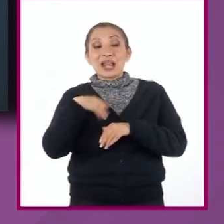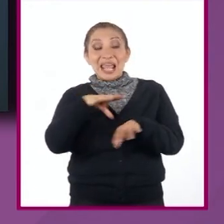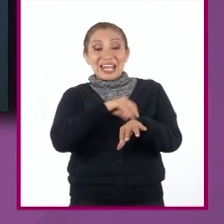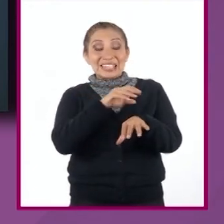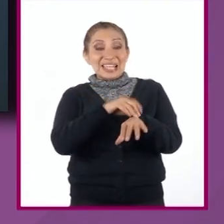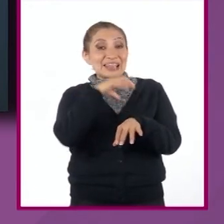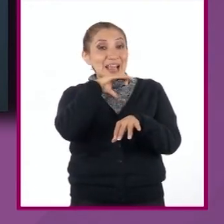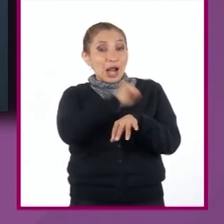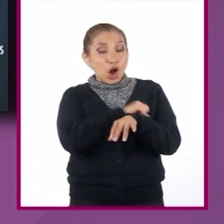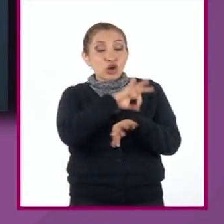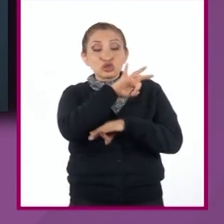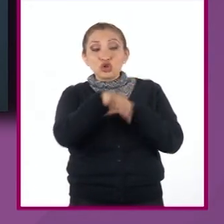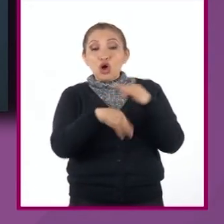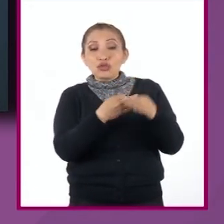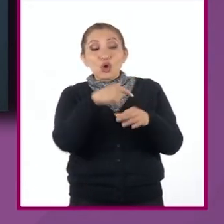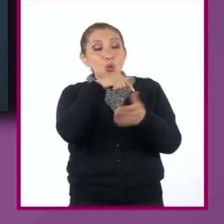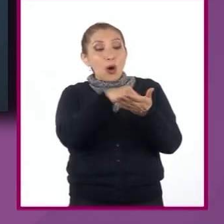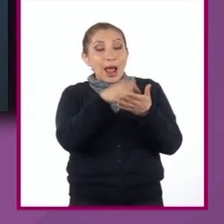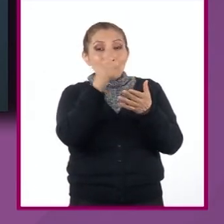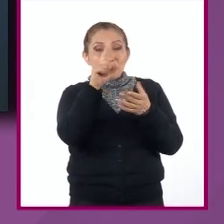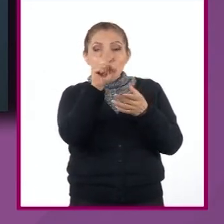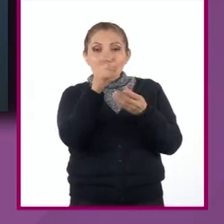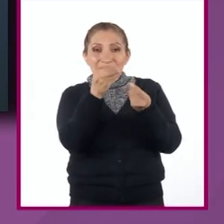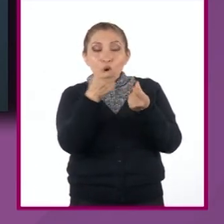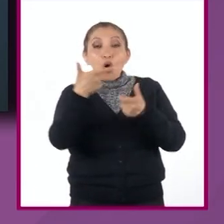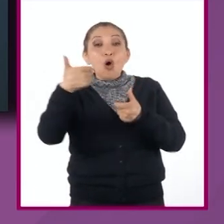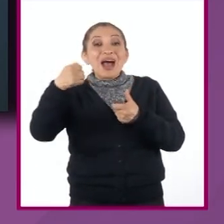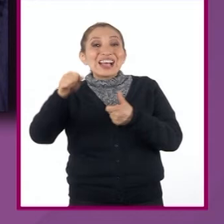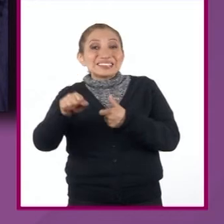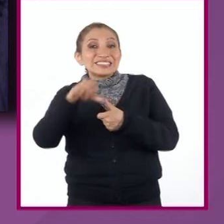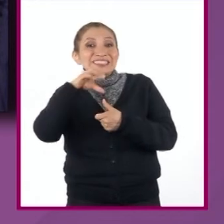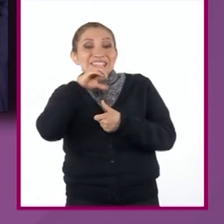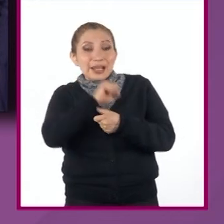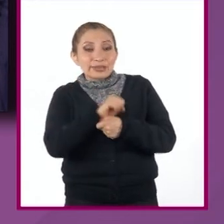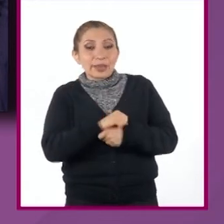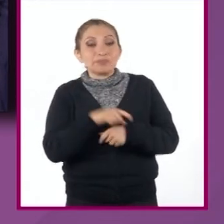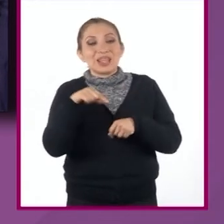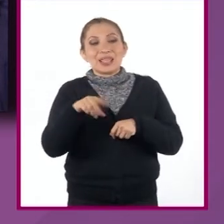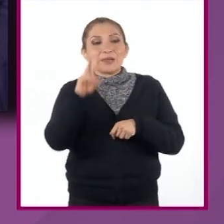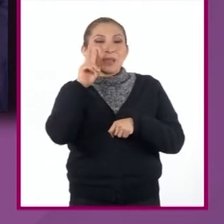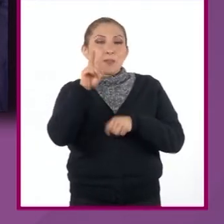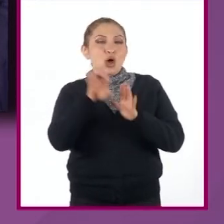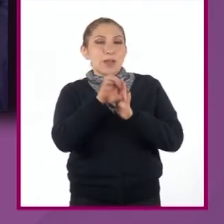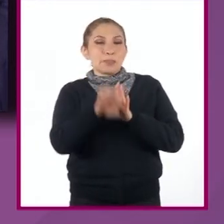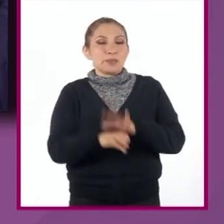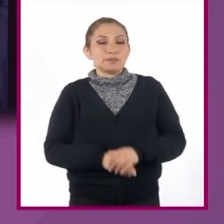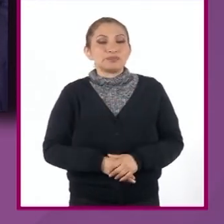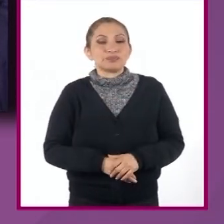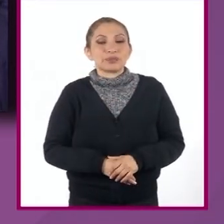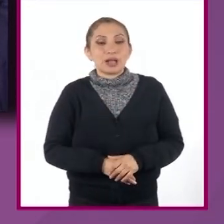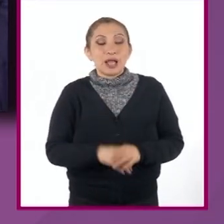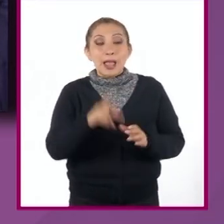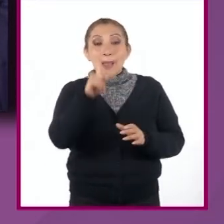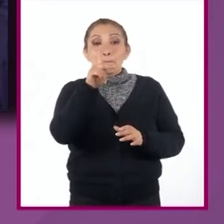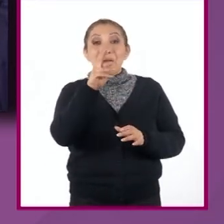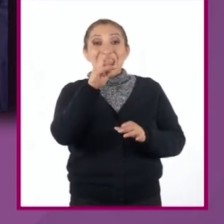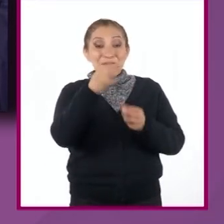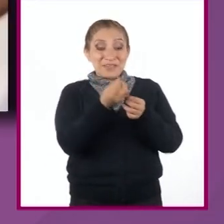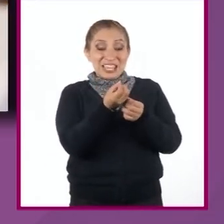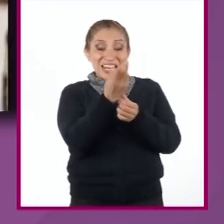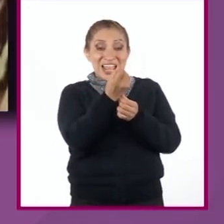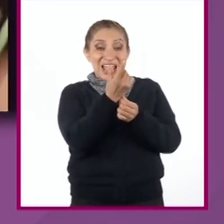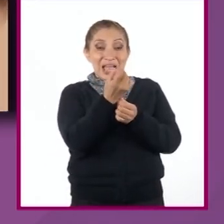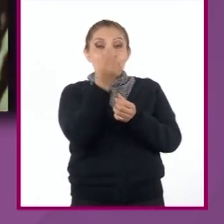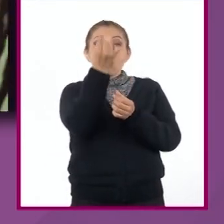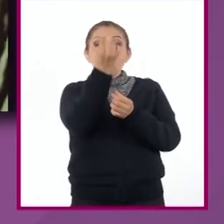se transfiere en todas las zonas de un líquido o gas caliente. Aquí vemos un ejemplo. La parafina de la vela que se